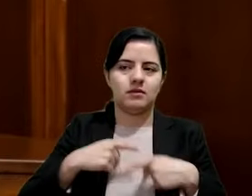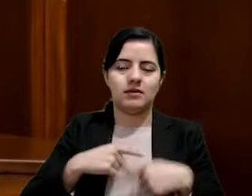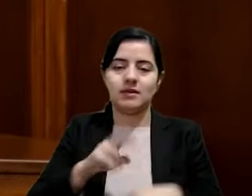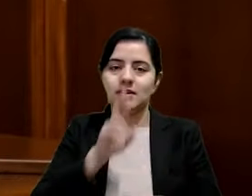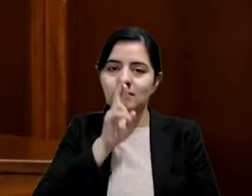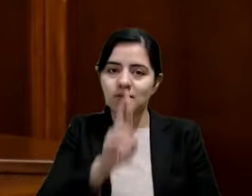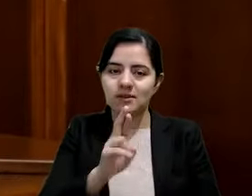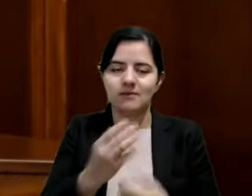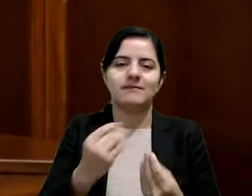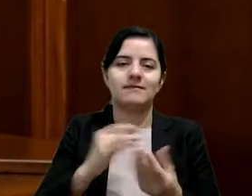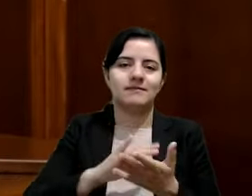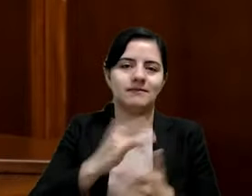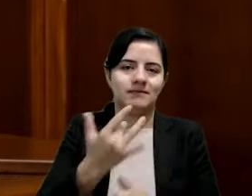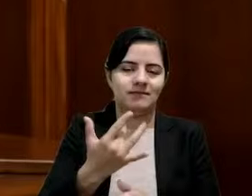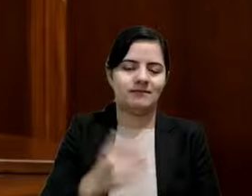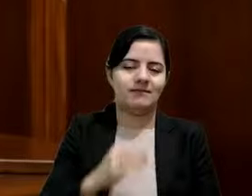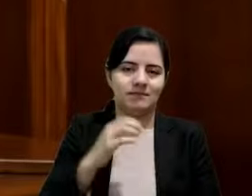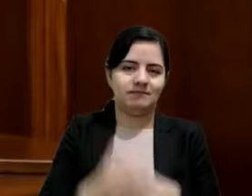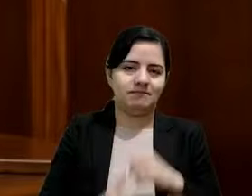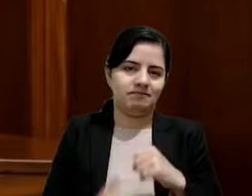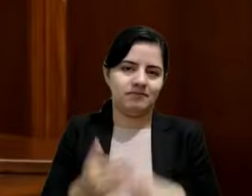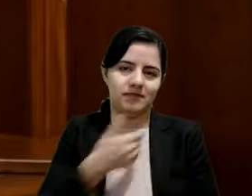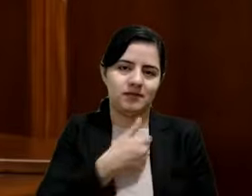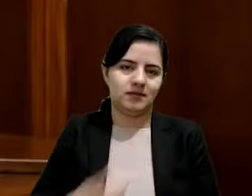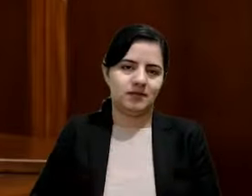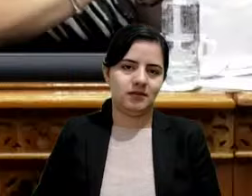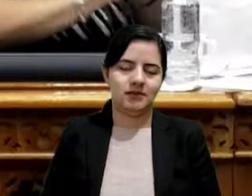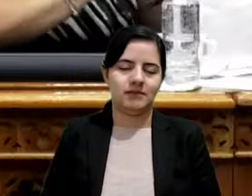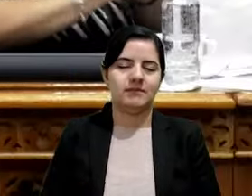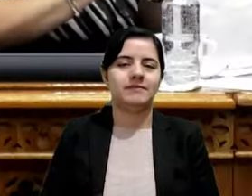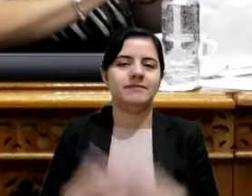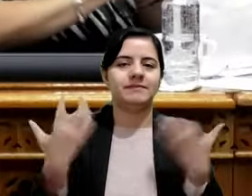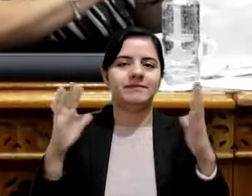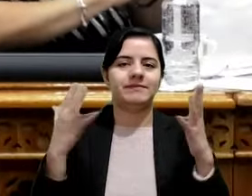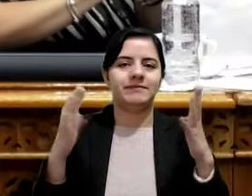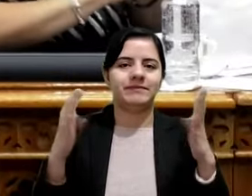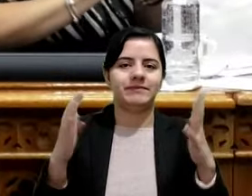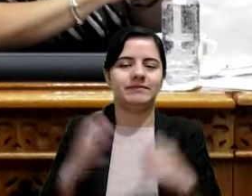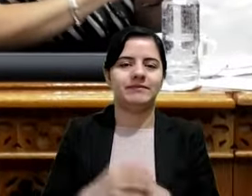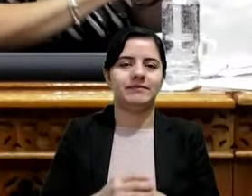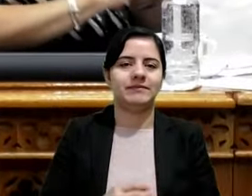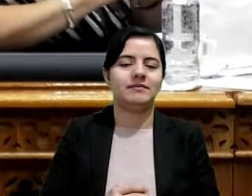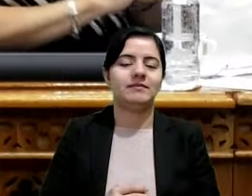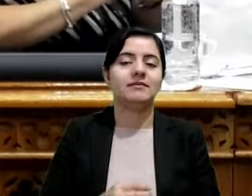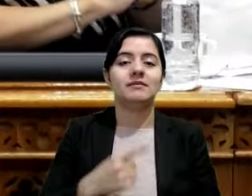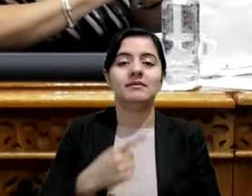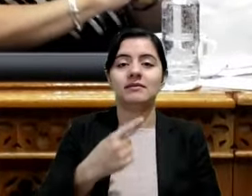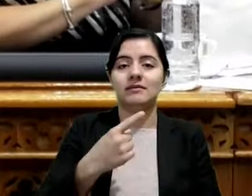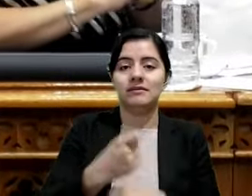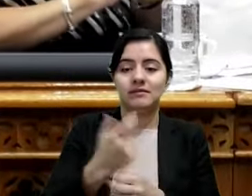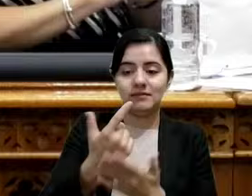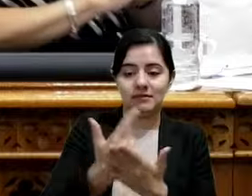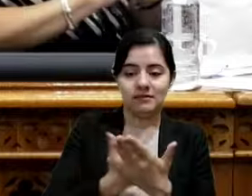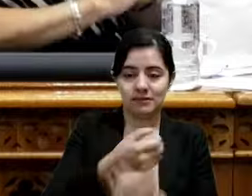muchas gracias es cu presidente ha concluido el primer turno de oradores